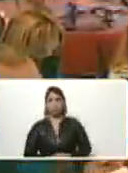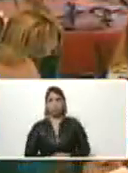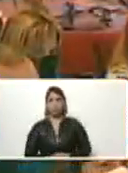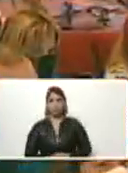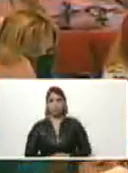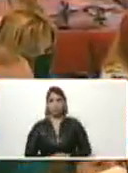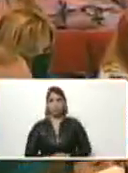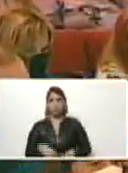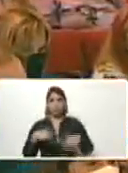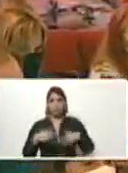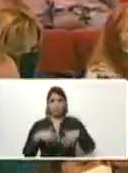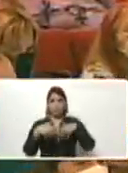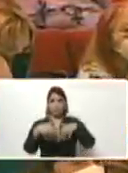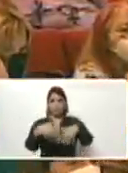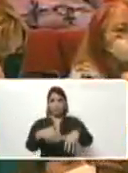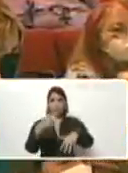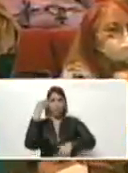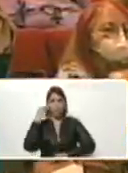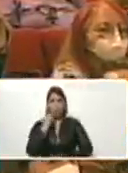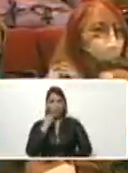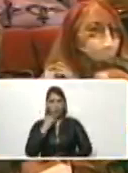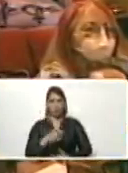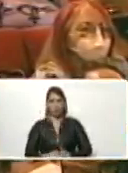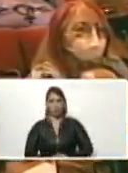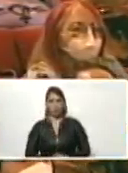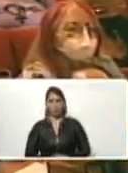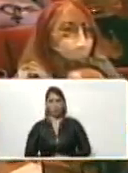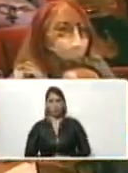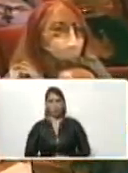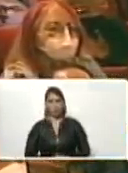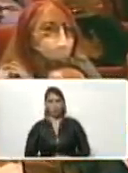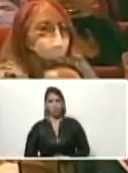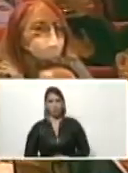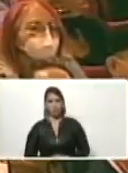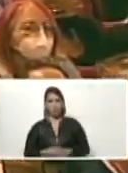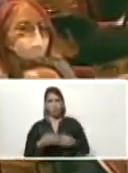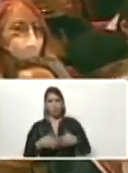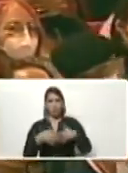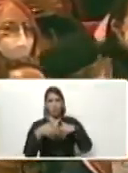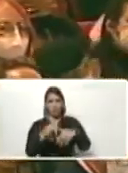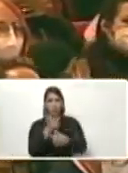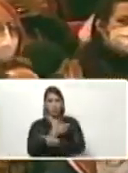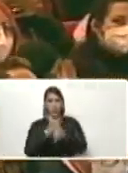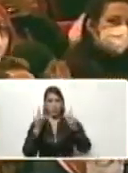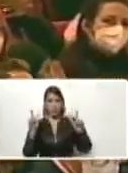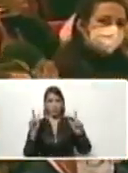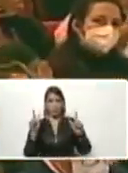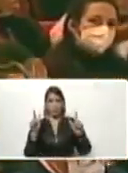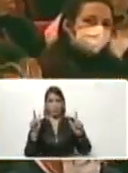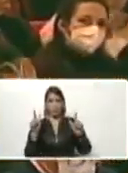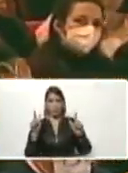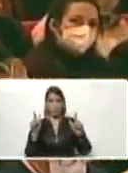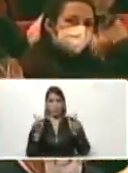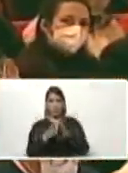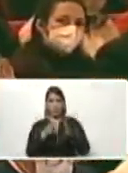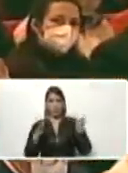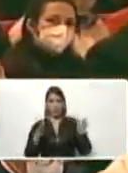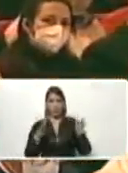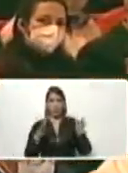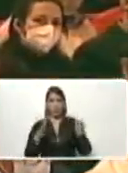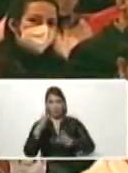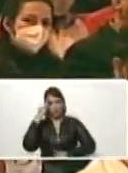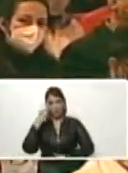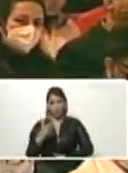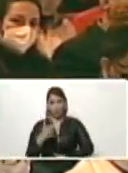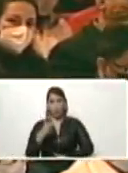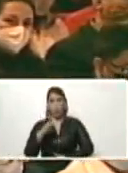los ejércitos de Bolívar y los ejércitos libertadores del gran general José de